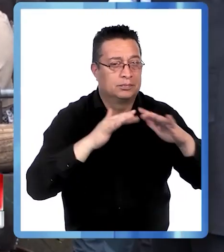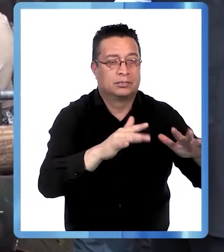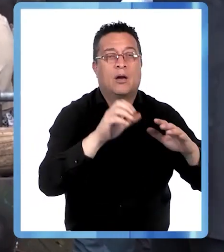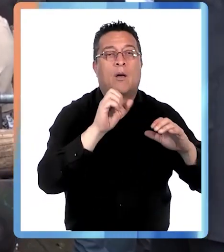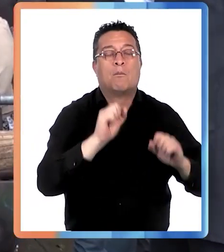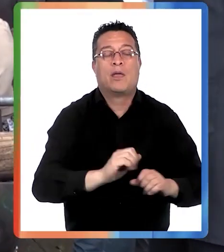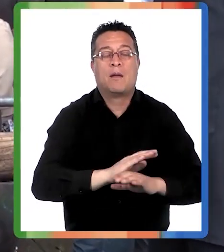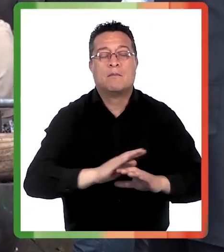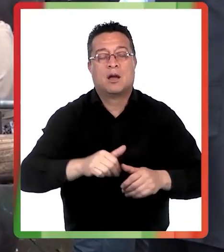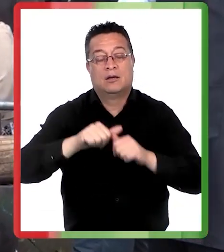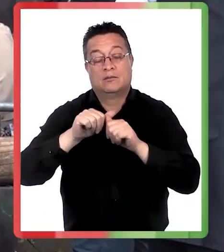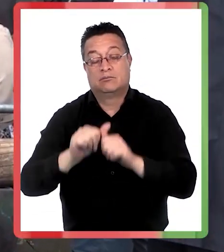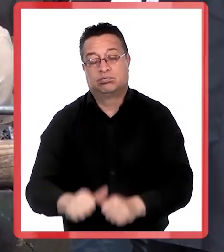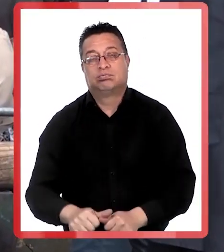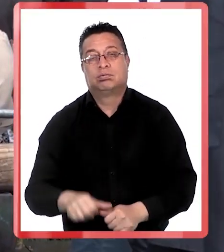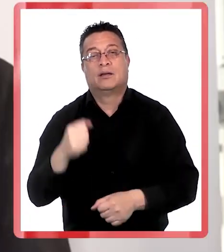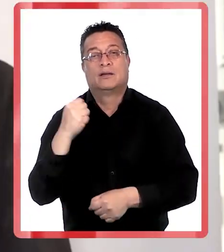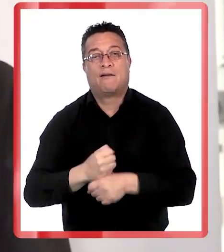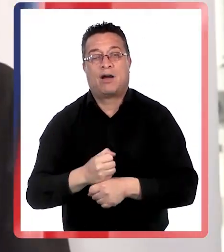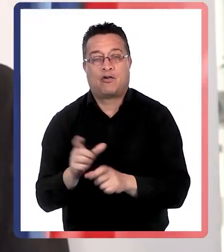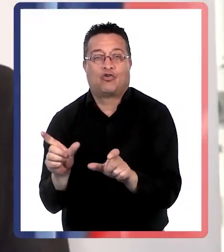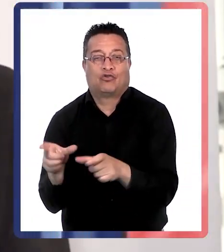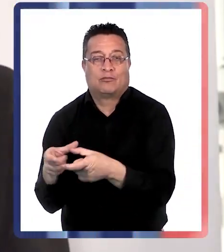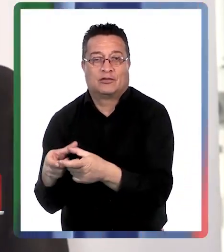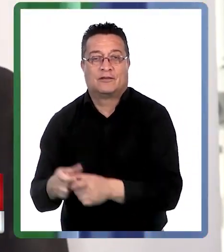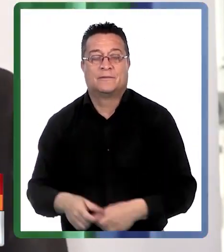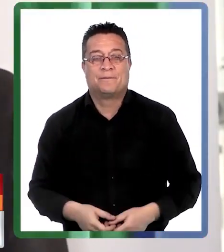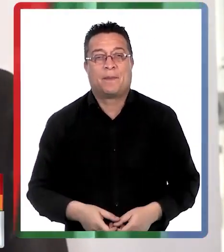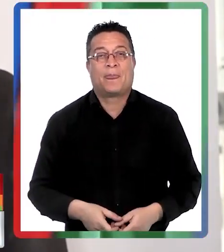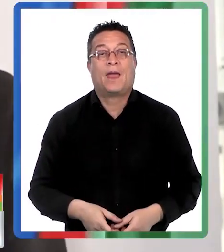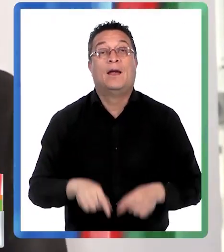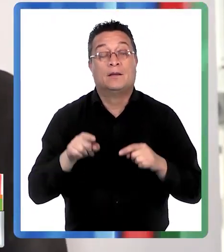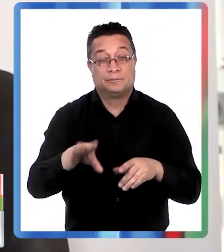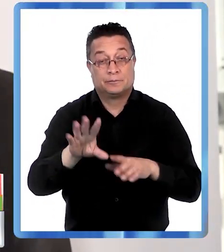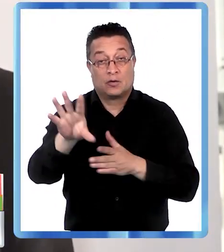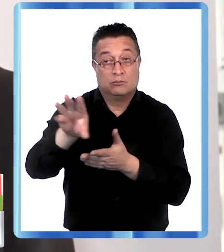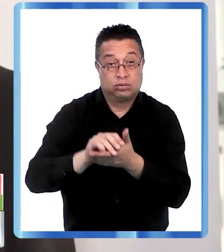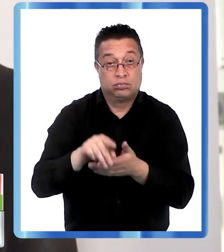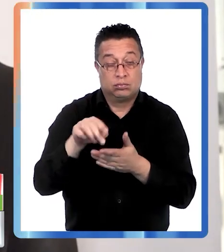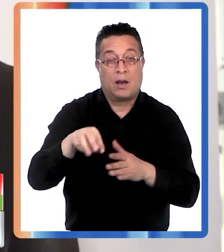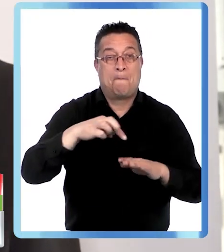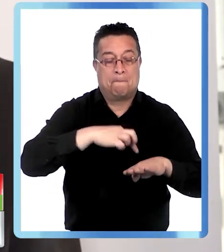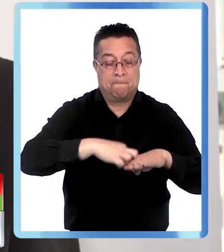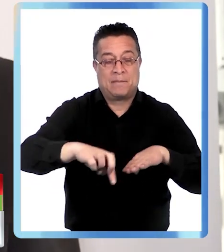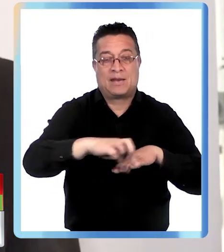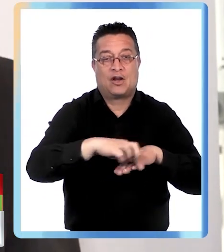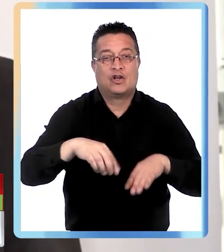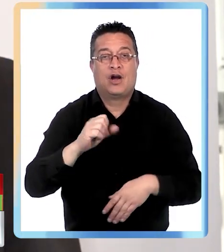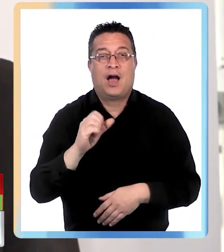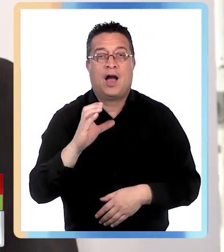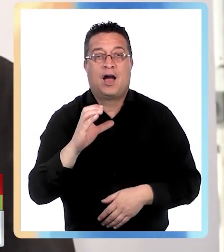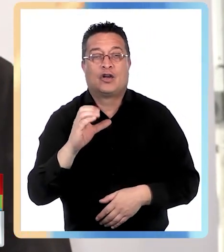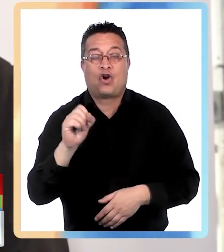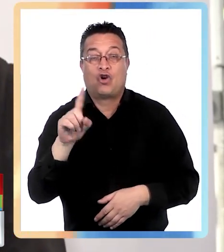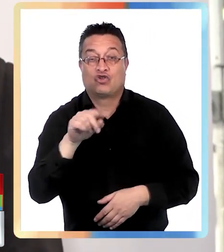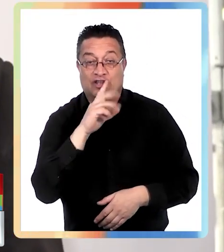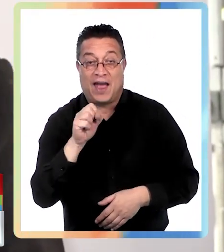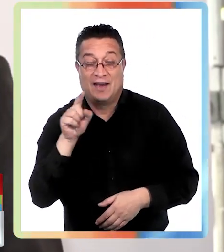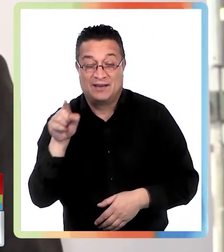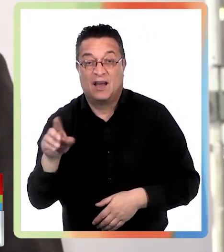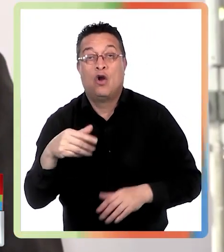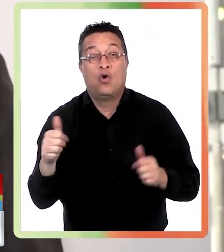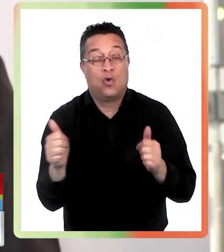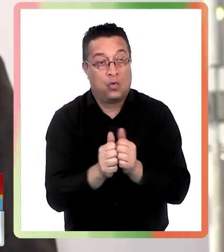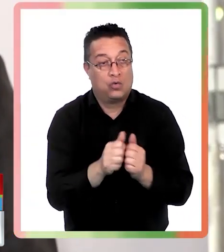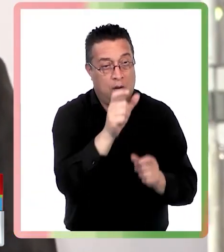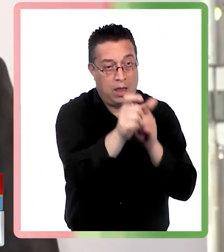la permanencia del trabajo del comité replicamos esta iniciativa en el territorio Patagonia Costa para en conjunto tanto con los